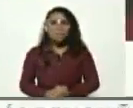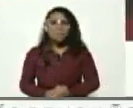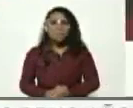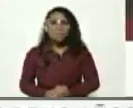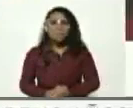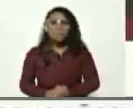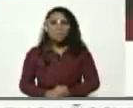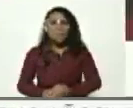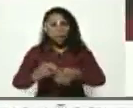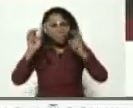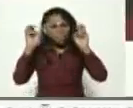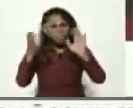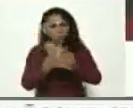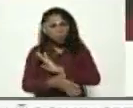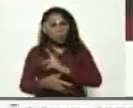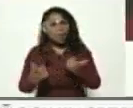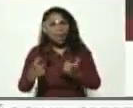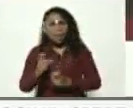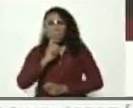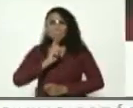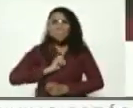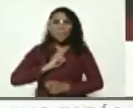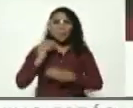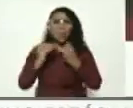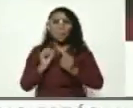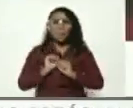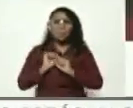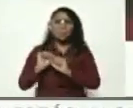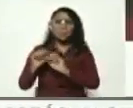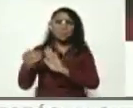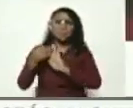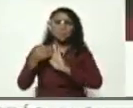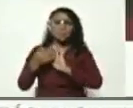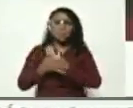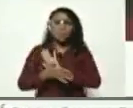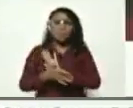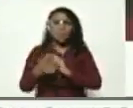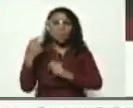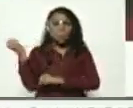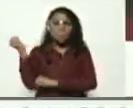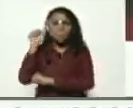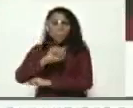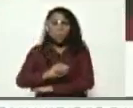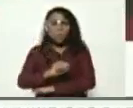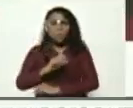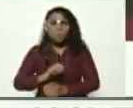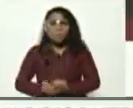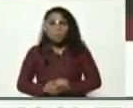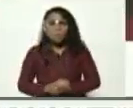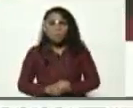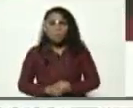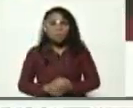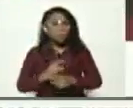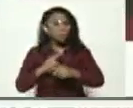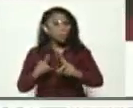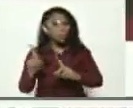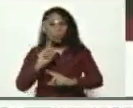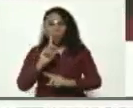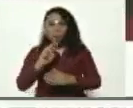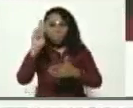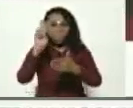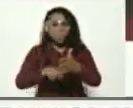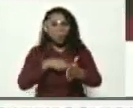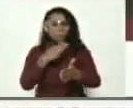en la concepción sobre el enemigo, como un adversario, a derrotar, pero no a aniquilar,